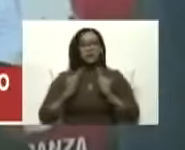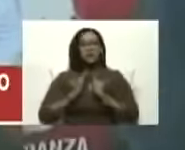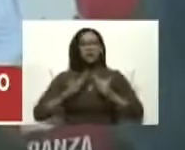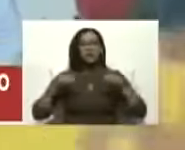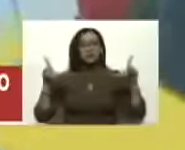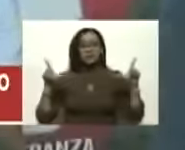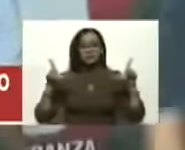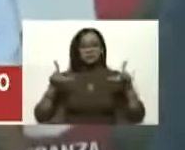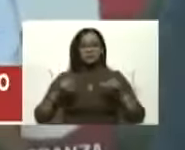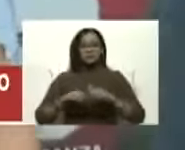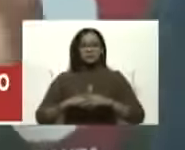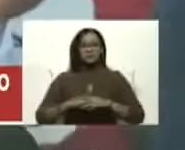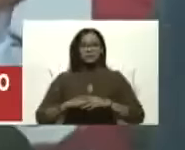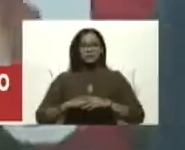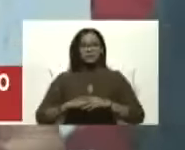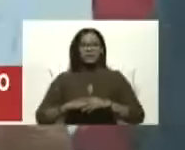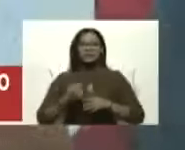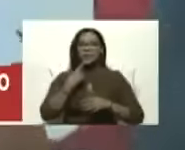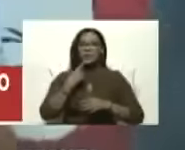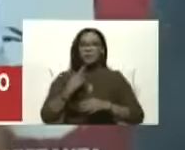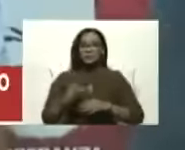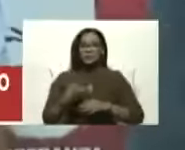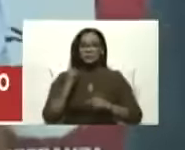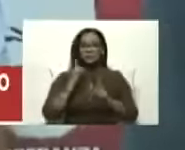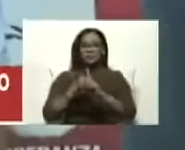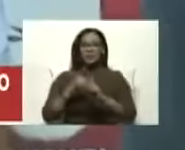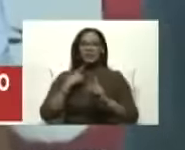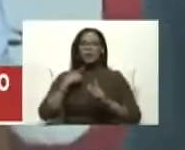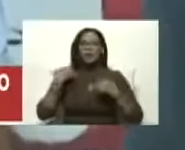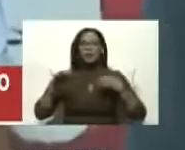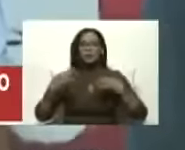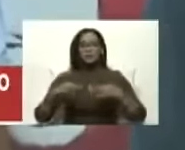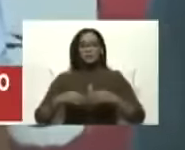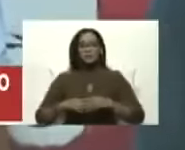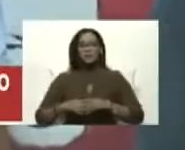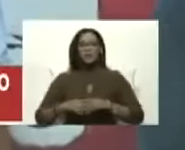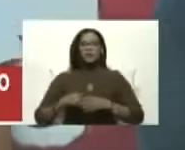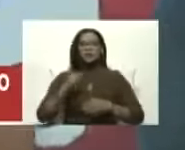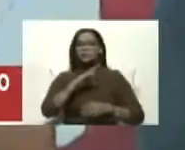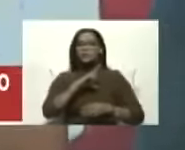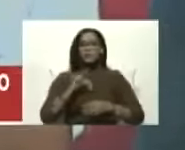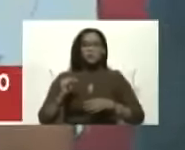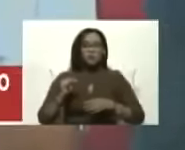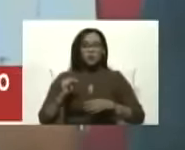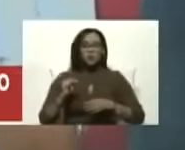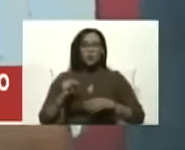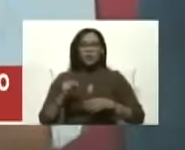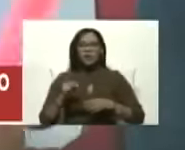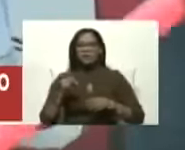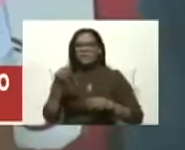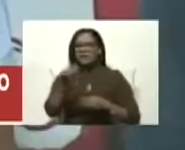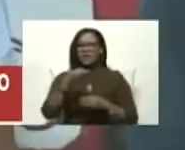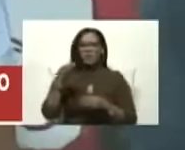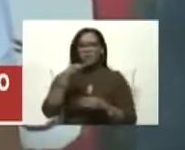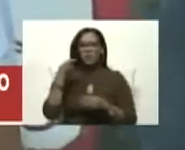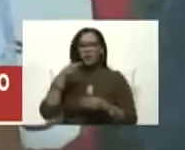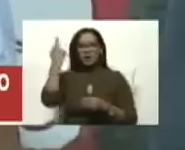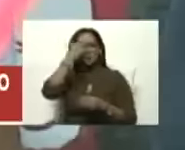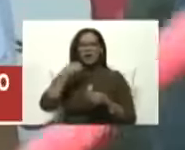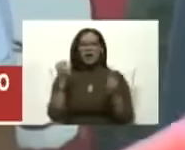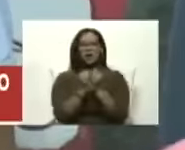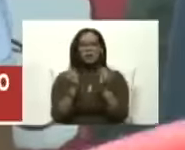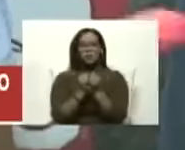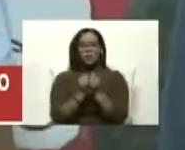la libertad. Se lo decimos desde Guatire. No se atrevan, descarados, no